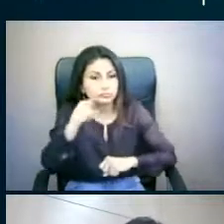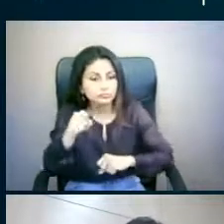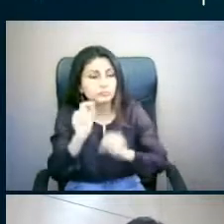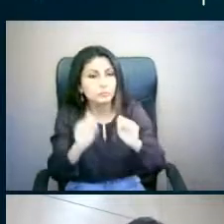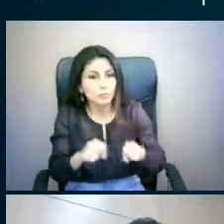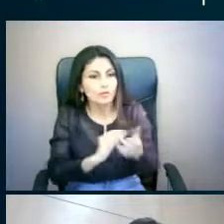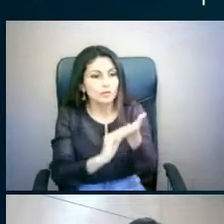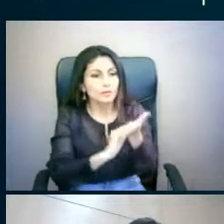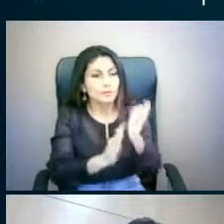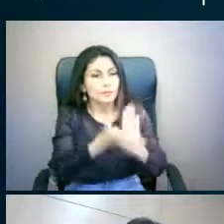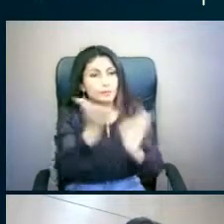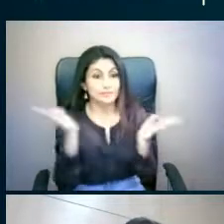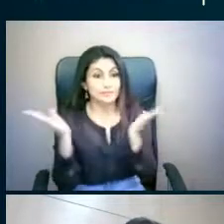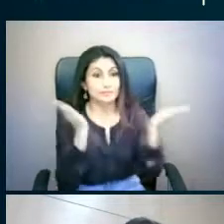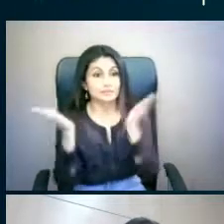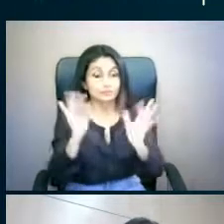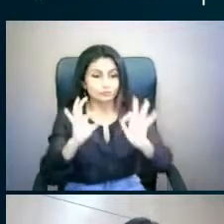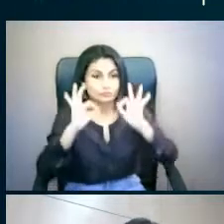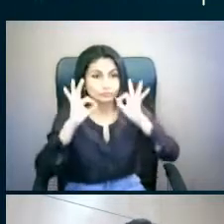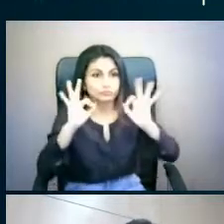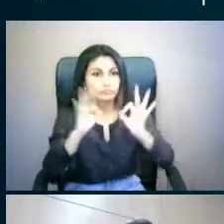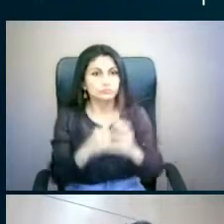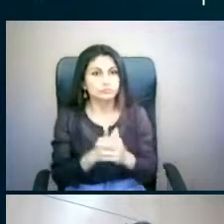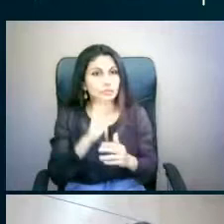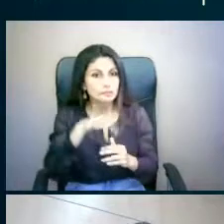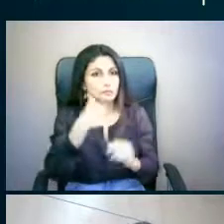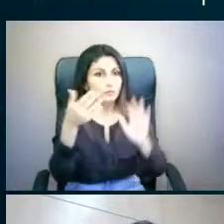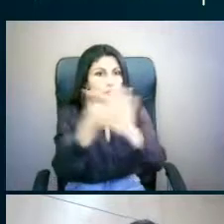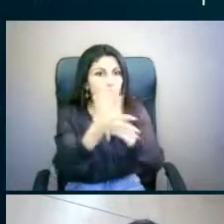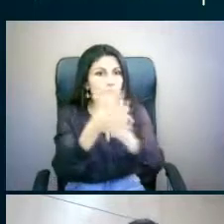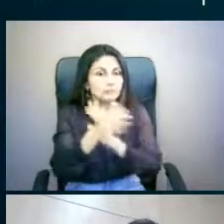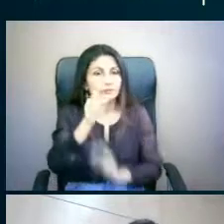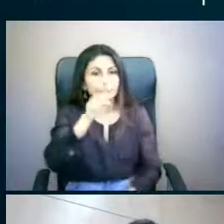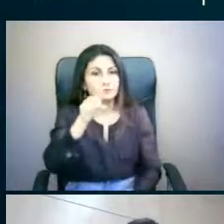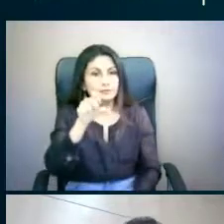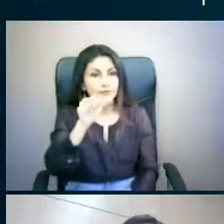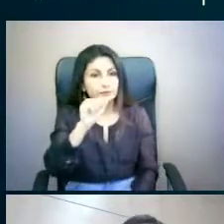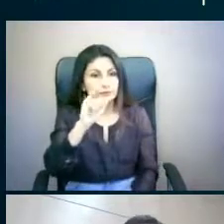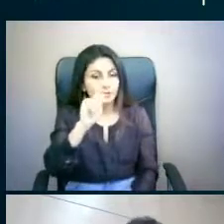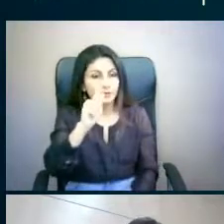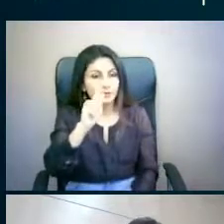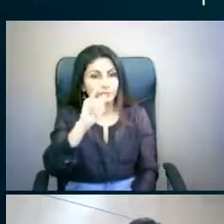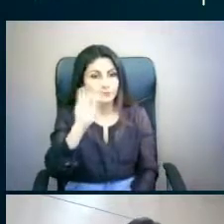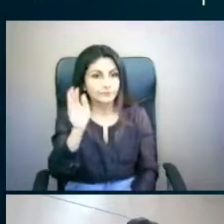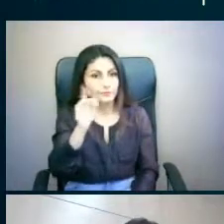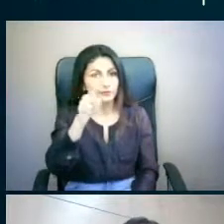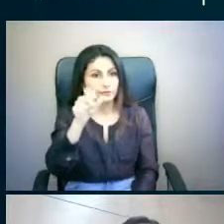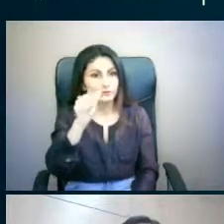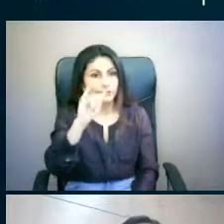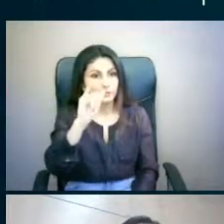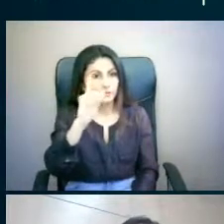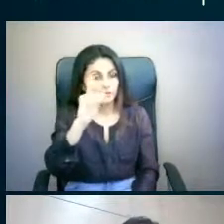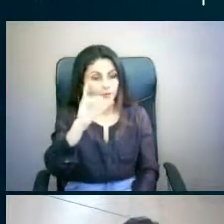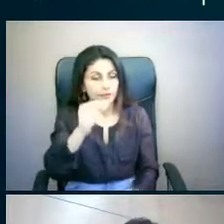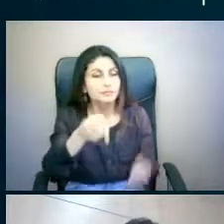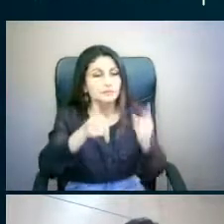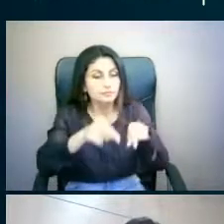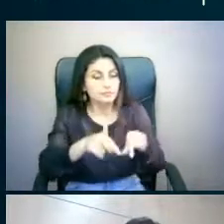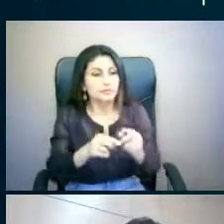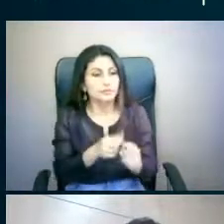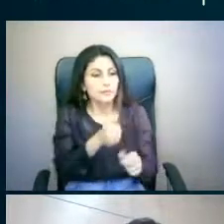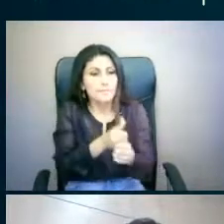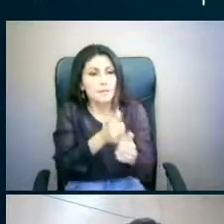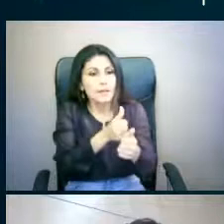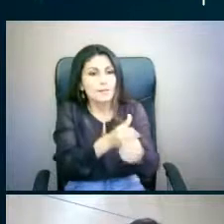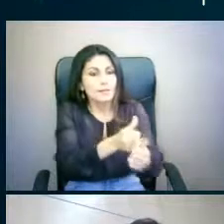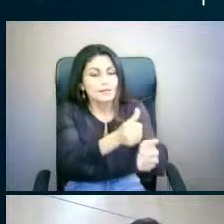del servicio Safety Side, que más adelante se los estaré explicando. Tres, darle seguimiento a las